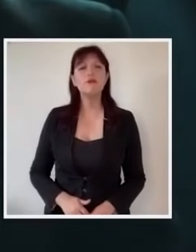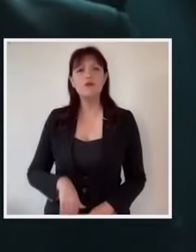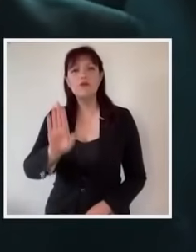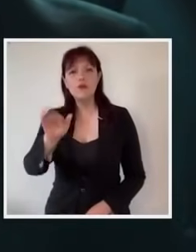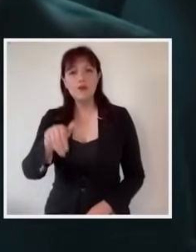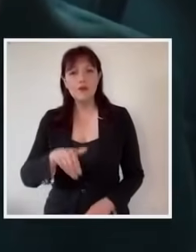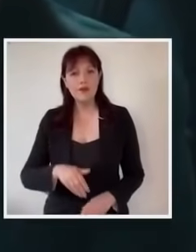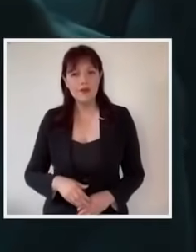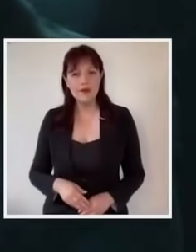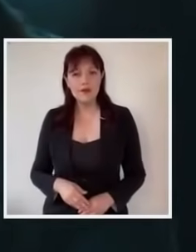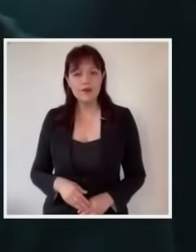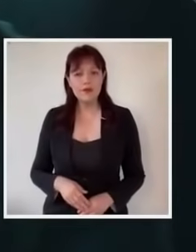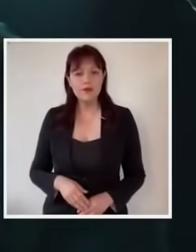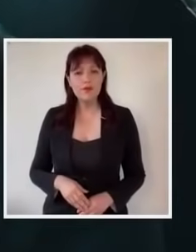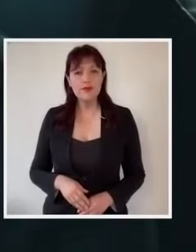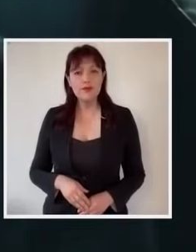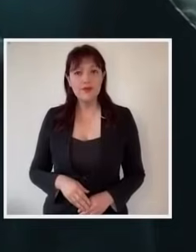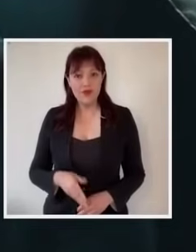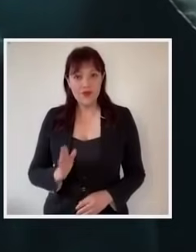Oye,